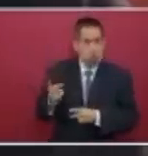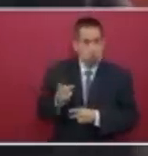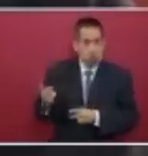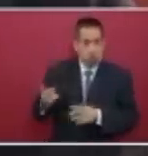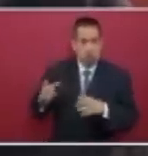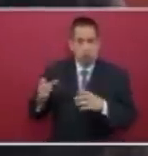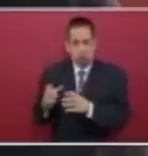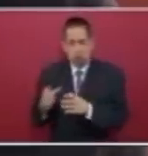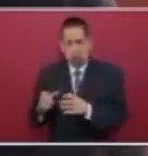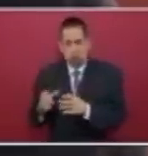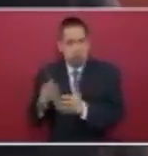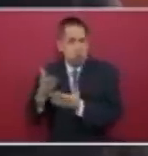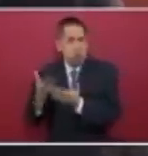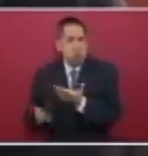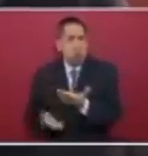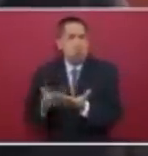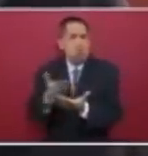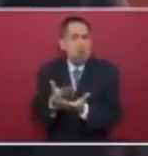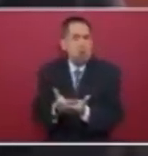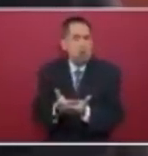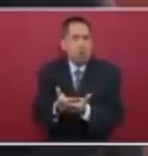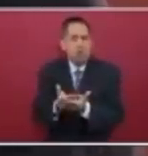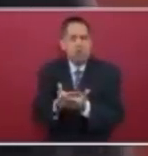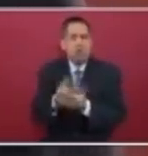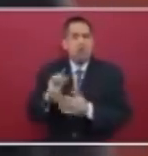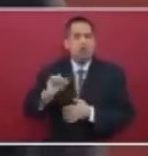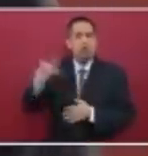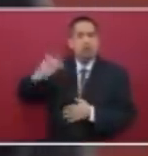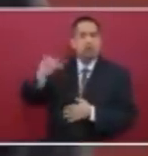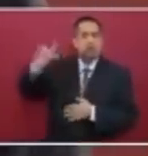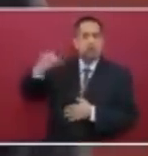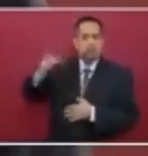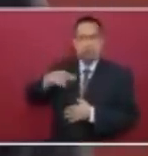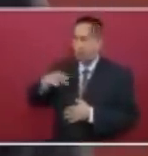estamos proponiendo a diplomáticos